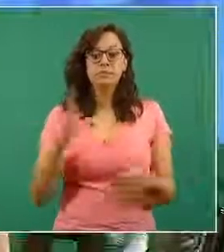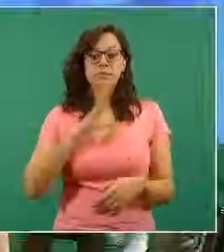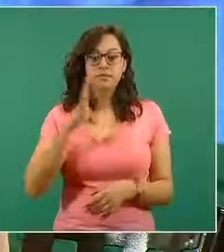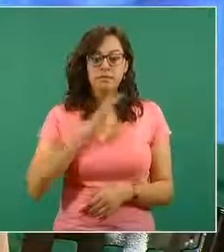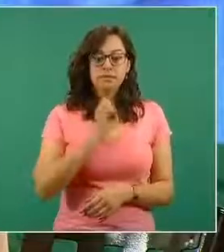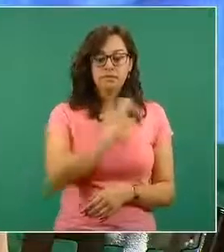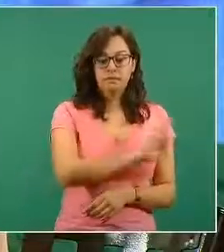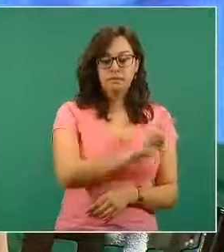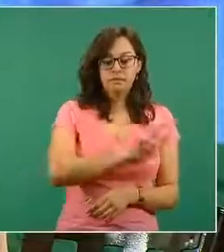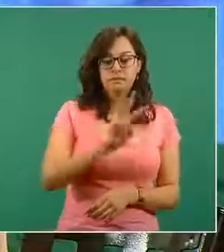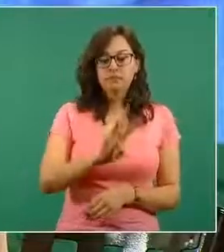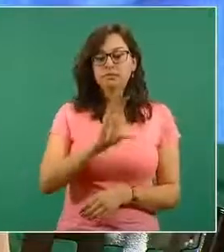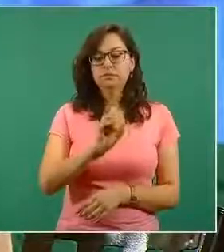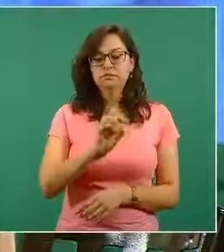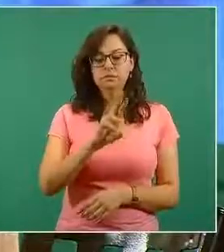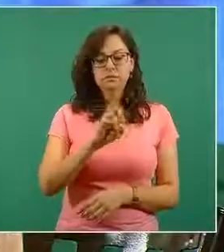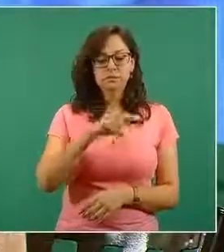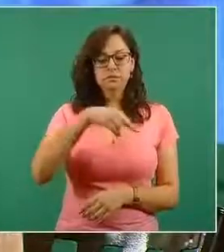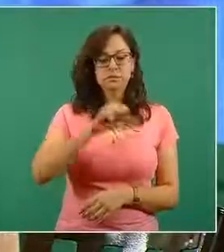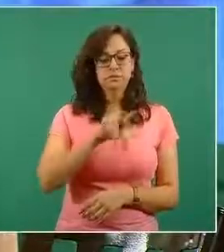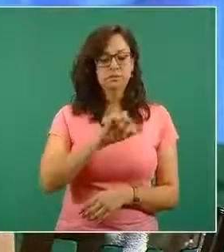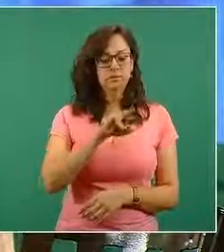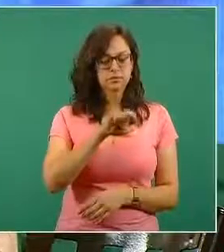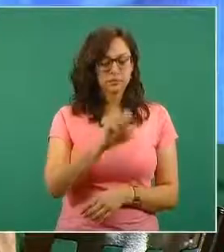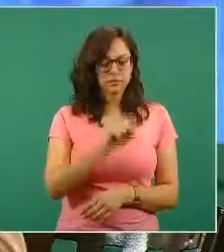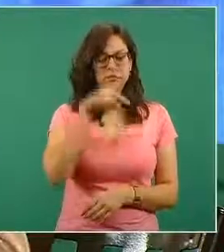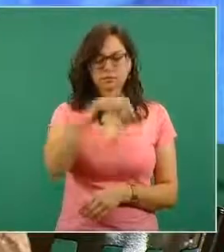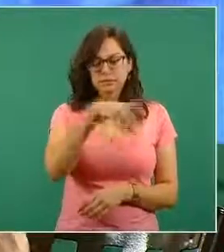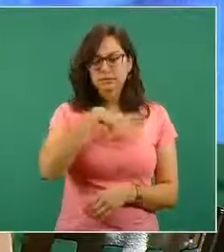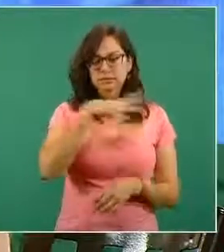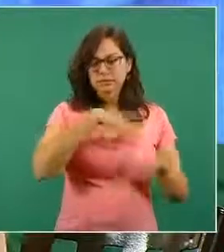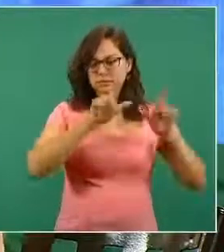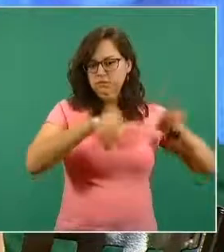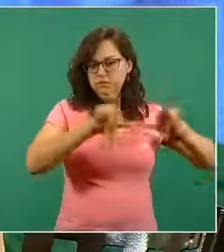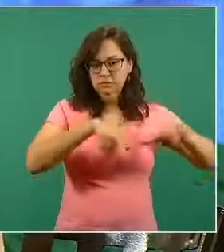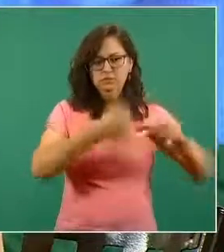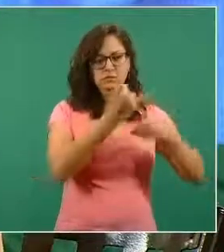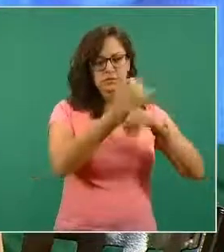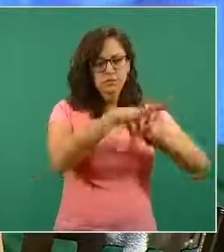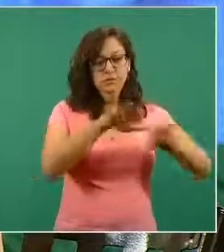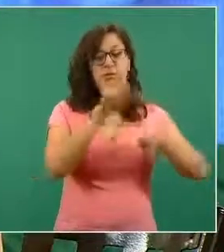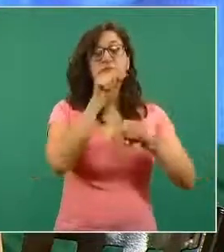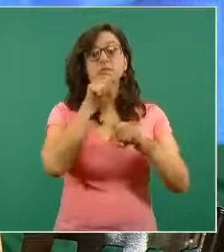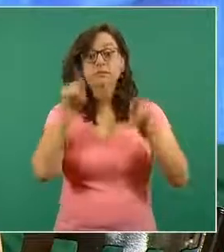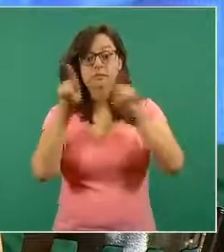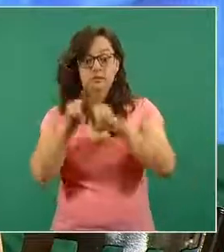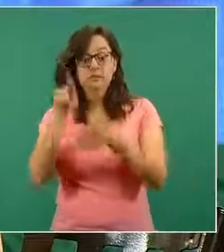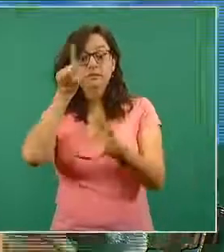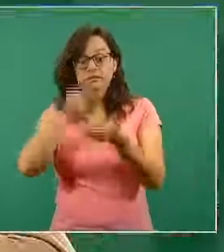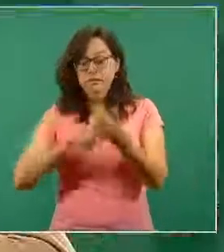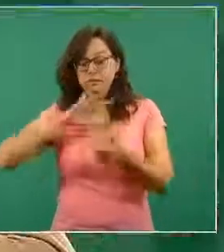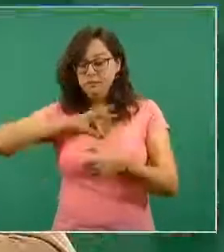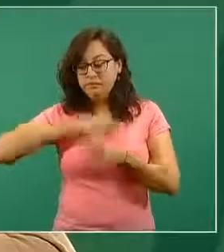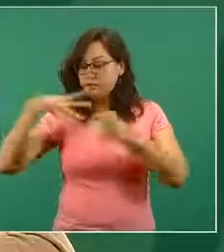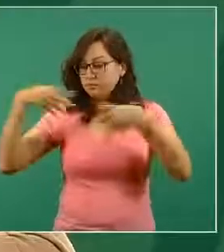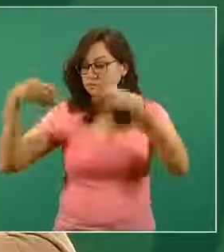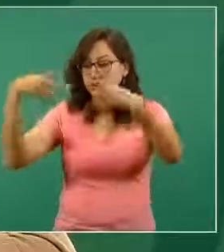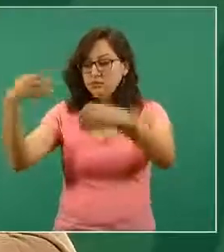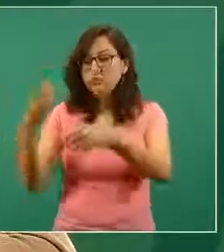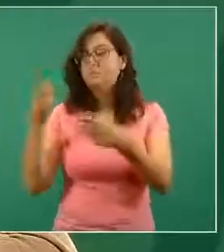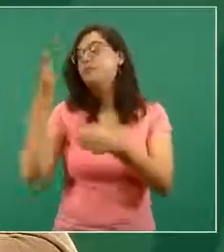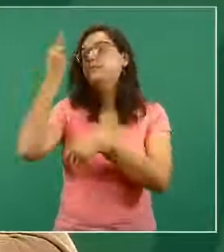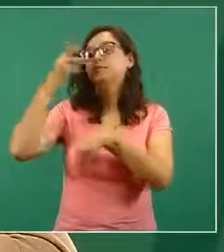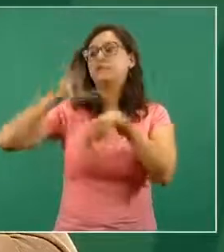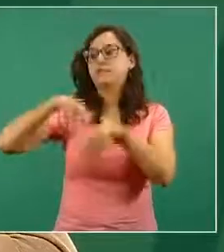de coronavirus de la Secretaría de Salud, y también tenemos un espacio destinado a coronavirus dentro de la Dirección General de Epidemiología.